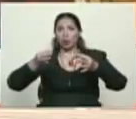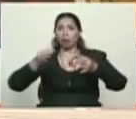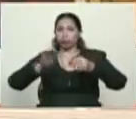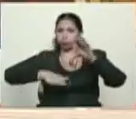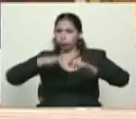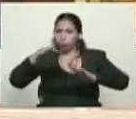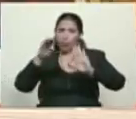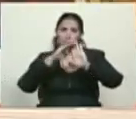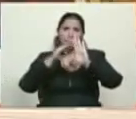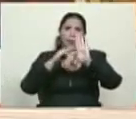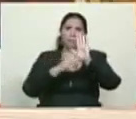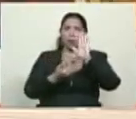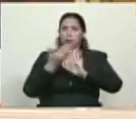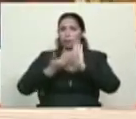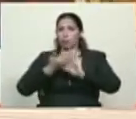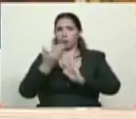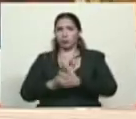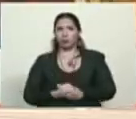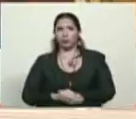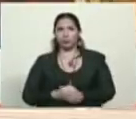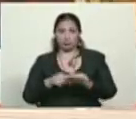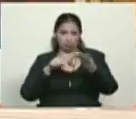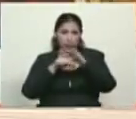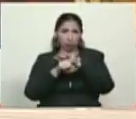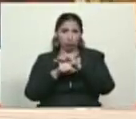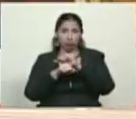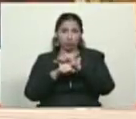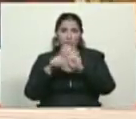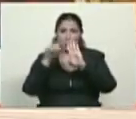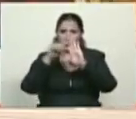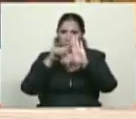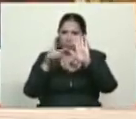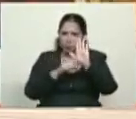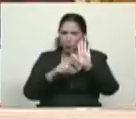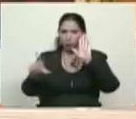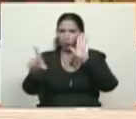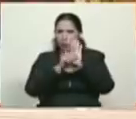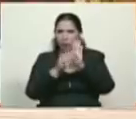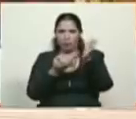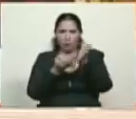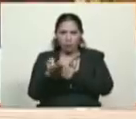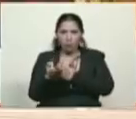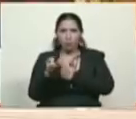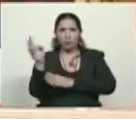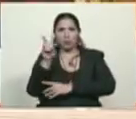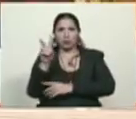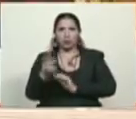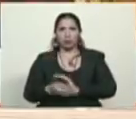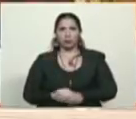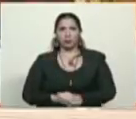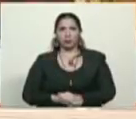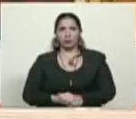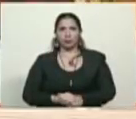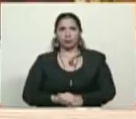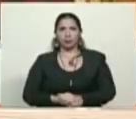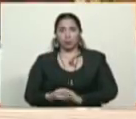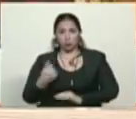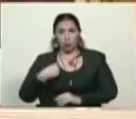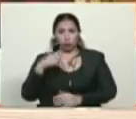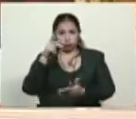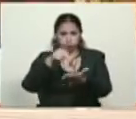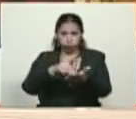fundamental dentro del protocolo constitucional, legal y formal de Venezuela. Fui el 10 de